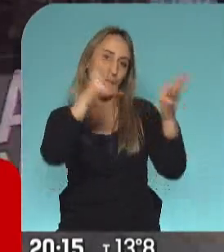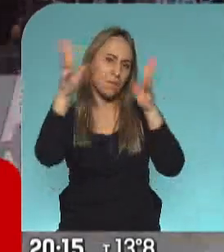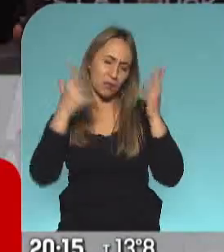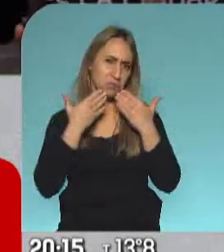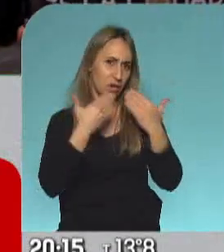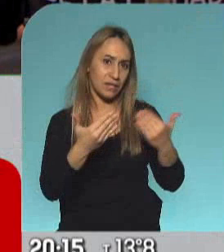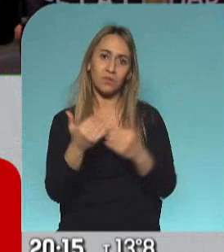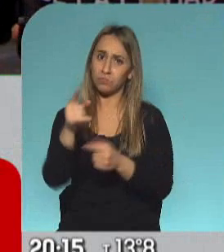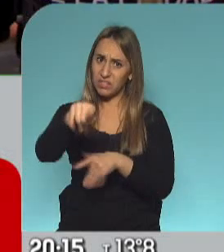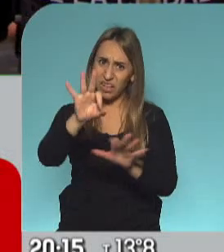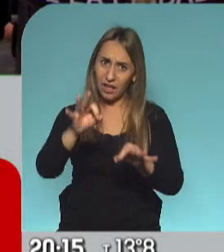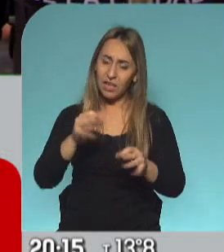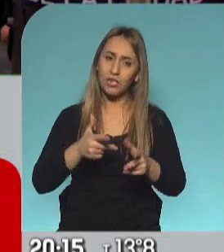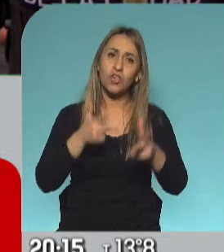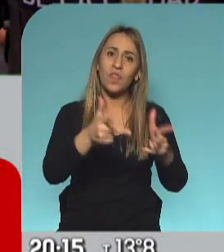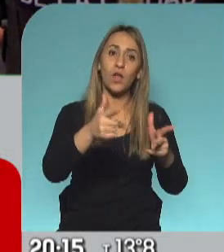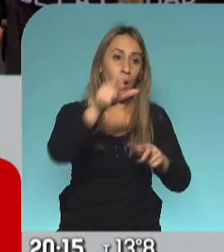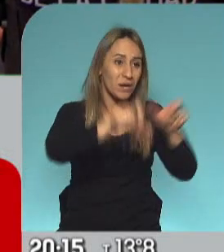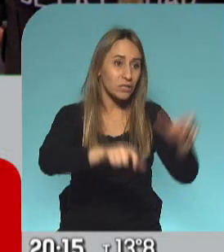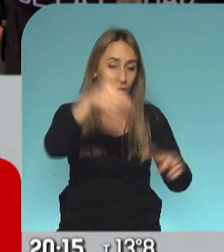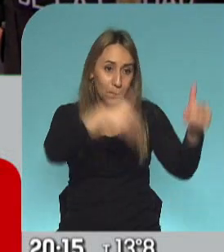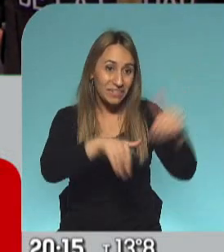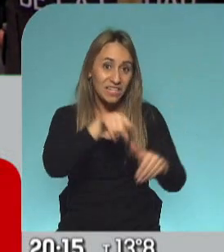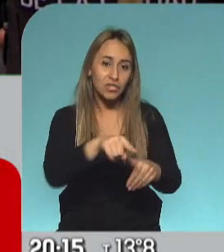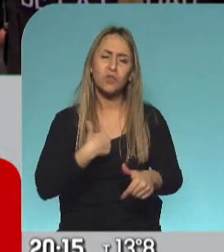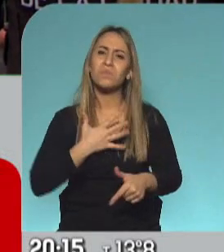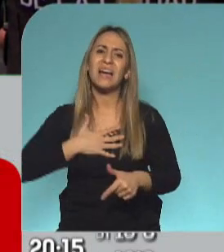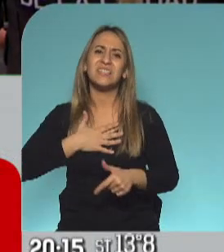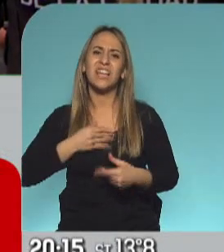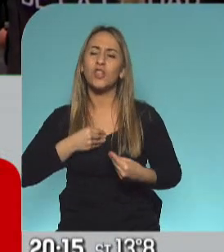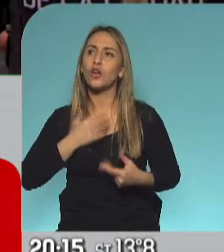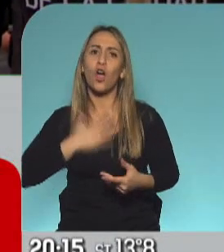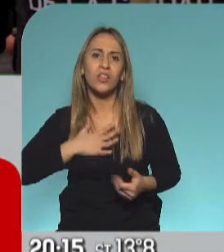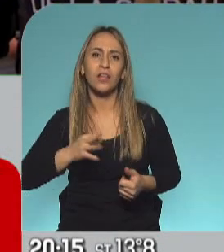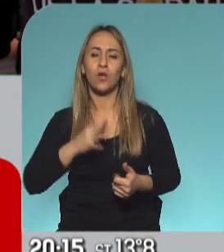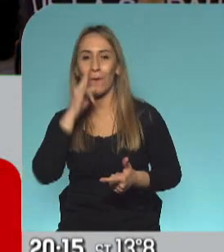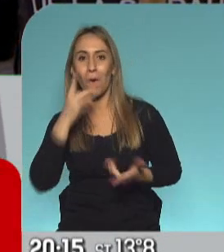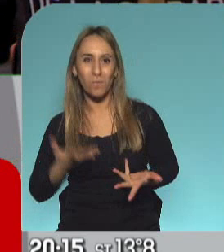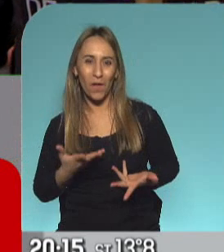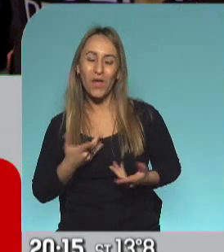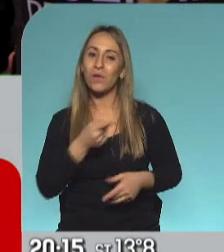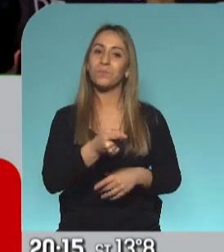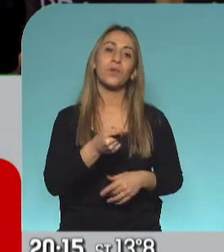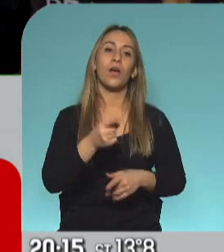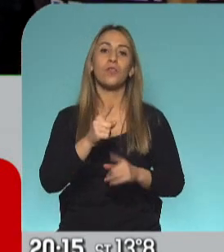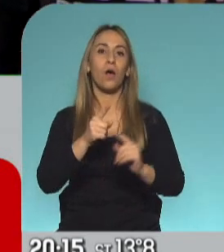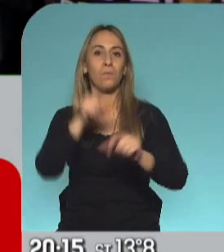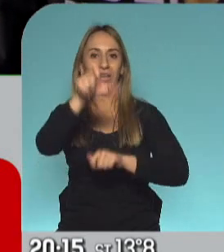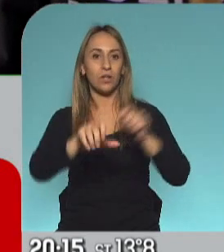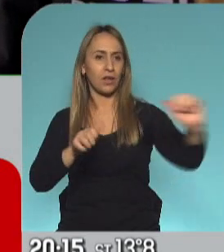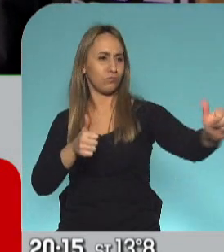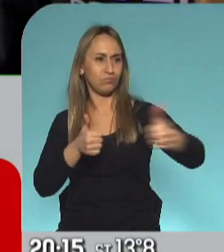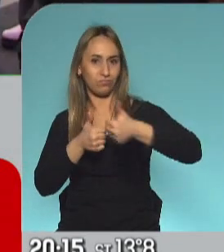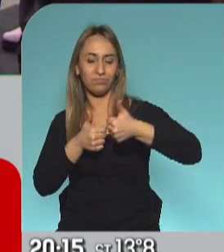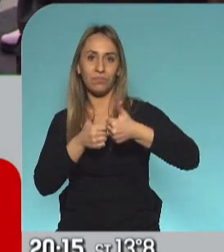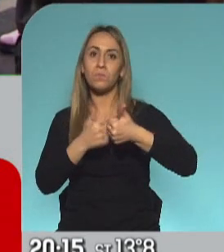lo que le digo a mis pacientes cuando me siento contento y cómodo? ¿Cuándo? Cuando pasan por la vereda de enfrente y preguntan, ¿cómo está usted, doctor?